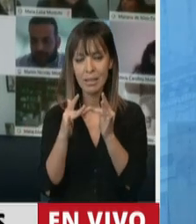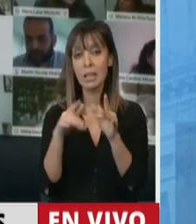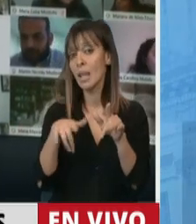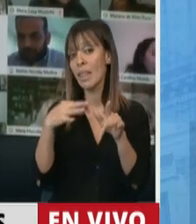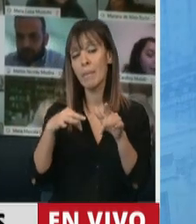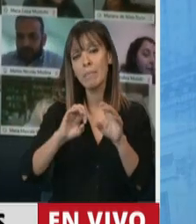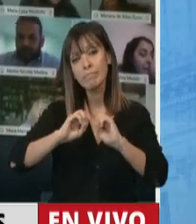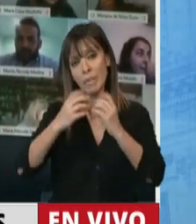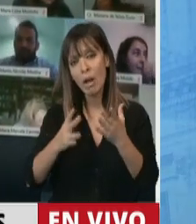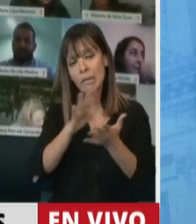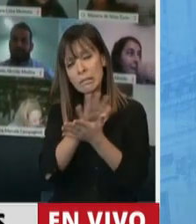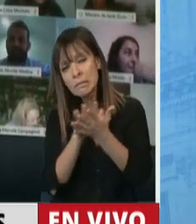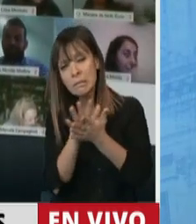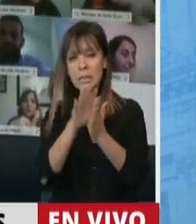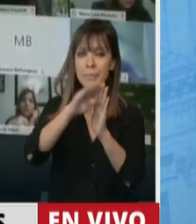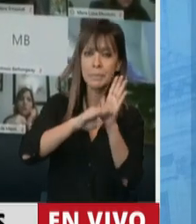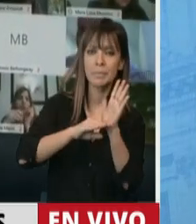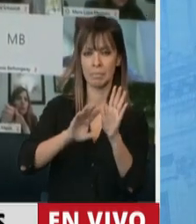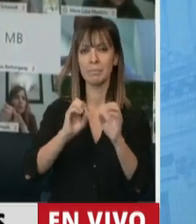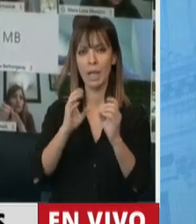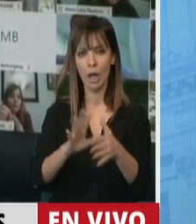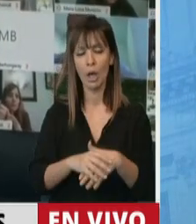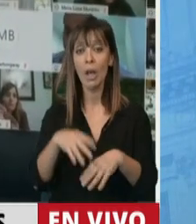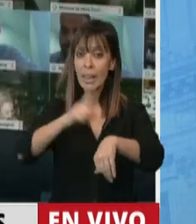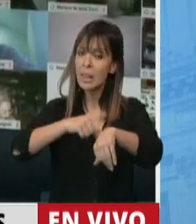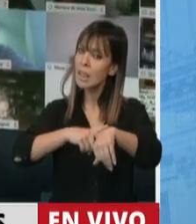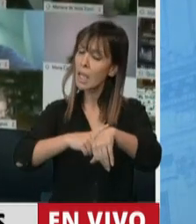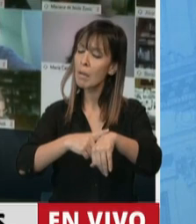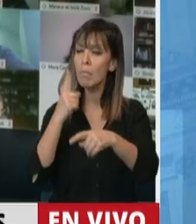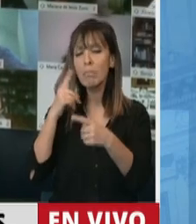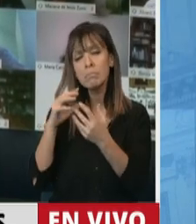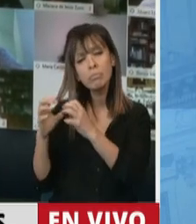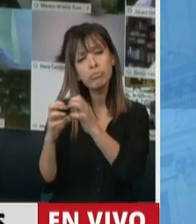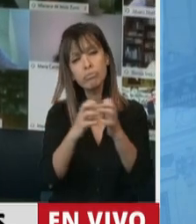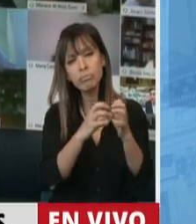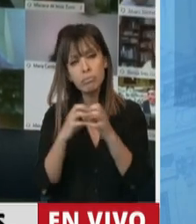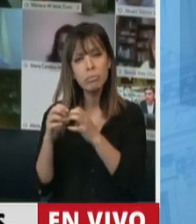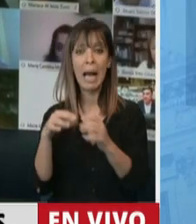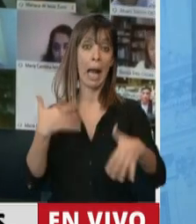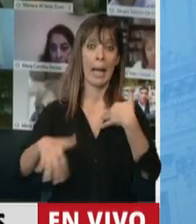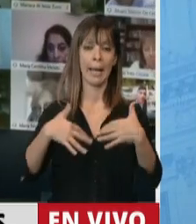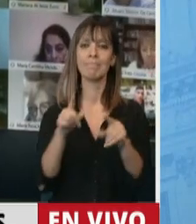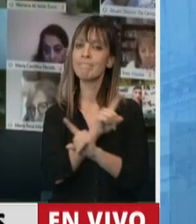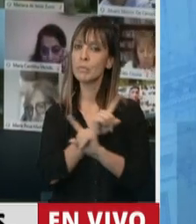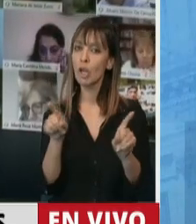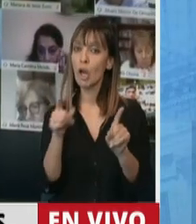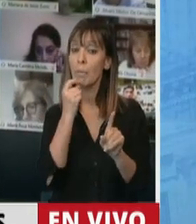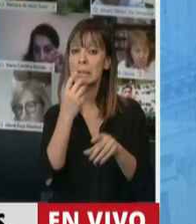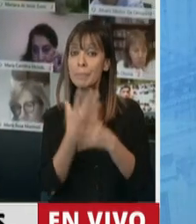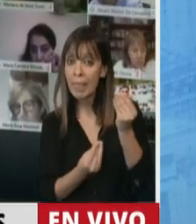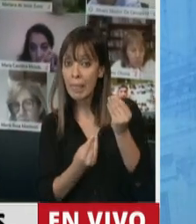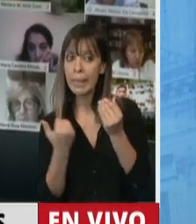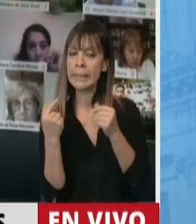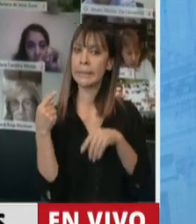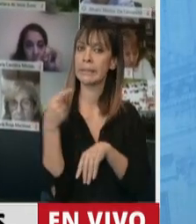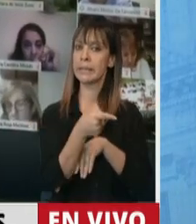Por eso debemos tener el tiempo y no apurarnos para sacar una ley que vaya en desmedro de los trabajadores.